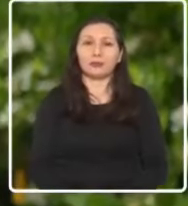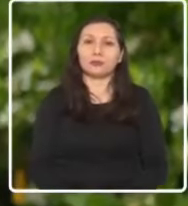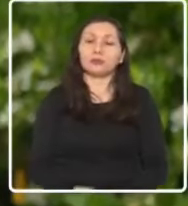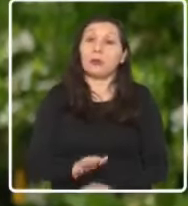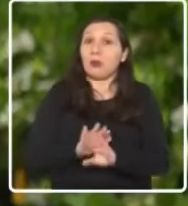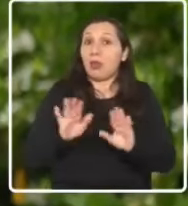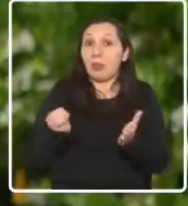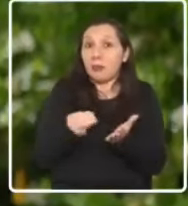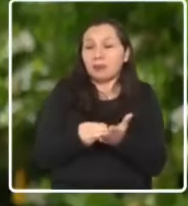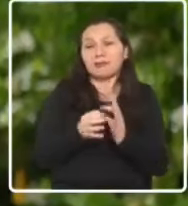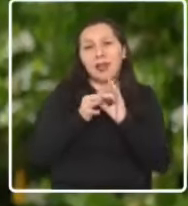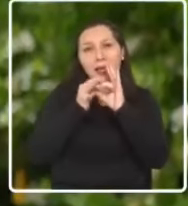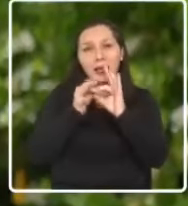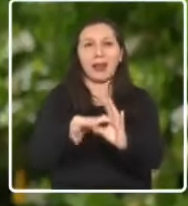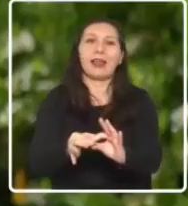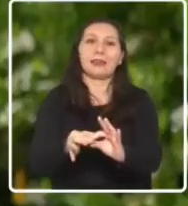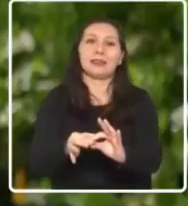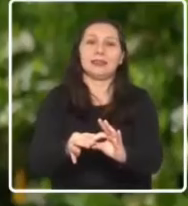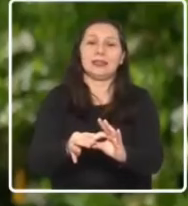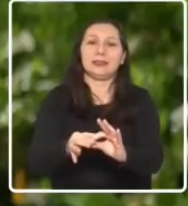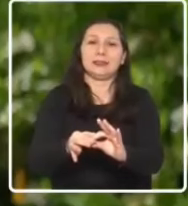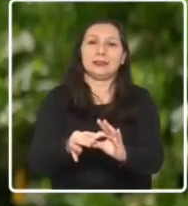No me queda más que agradecer,